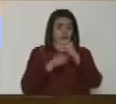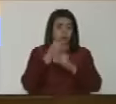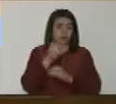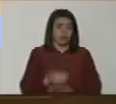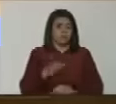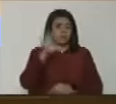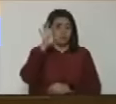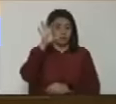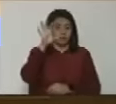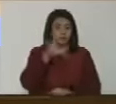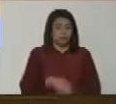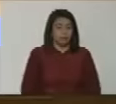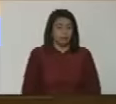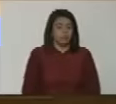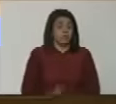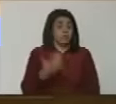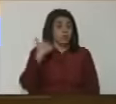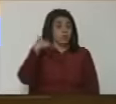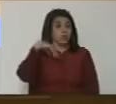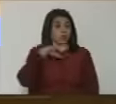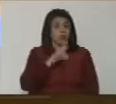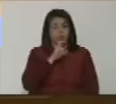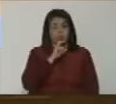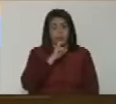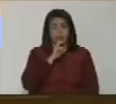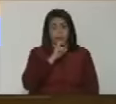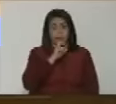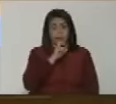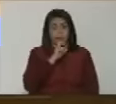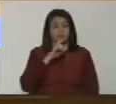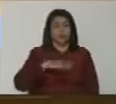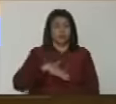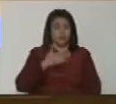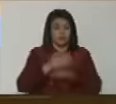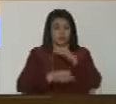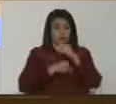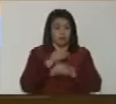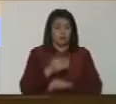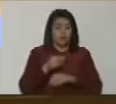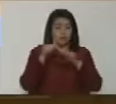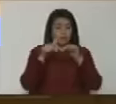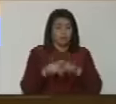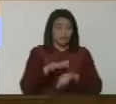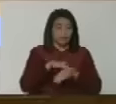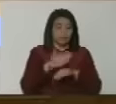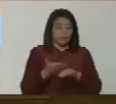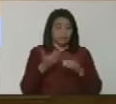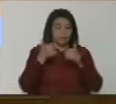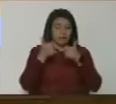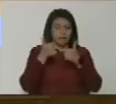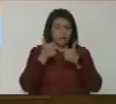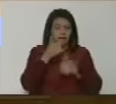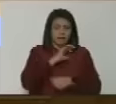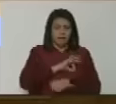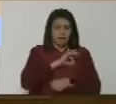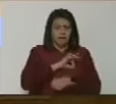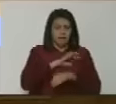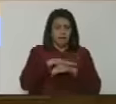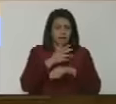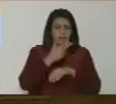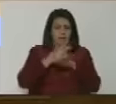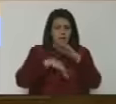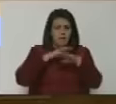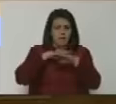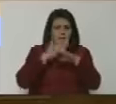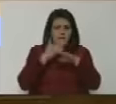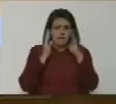de la patria, a pesar de las dificultades que vulneran su estado de bienestar social,